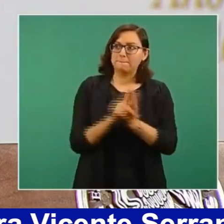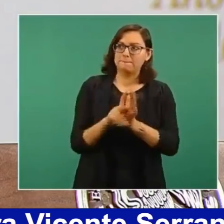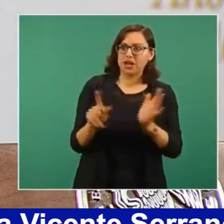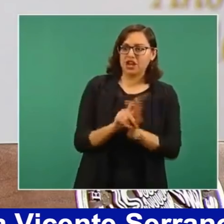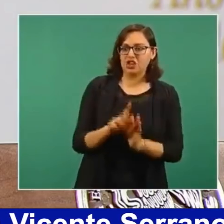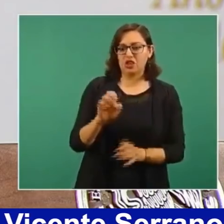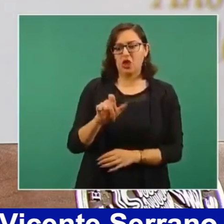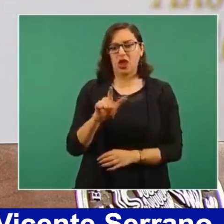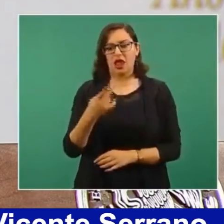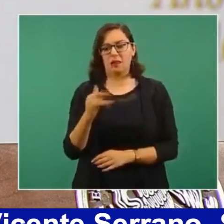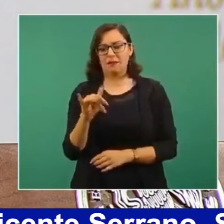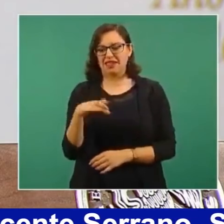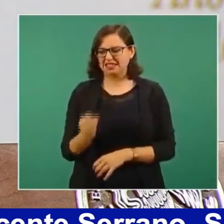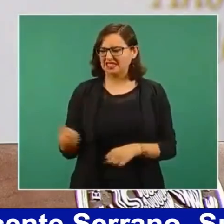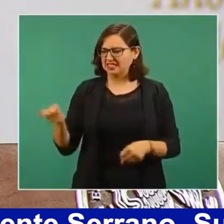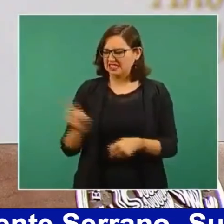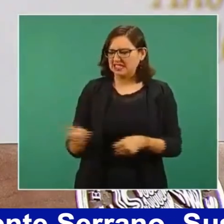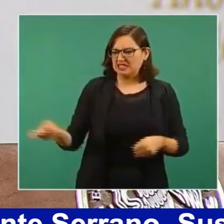y todos los días están